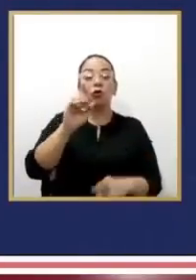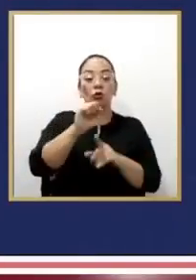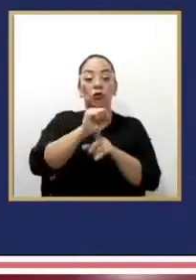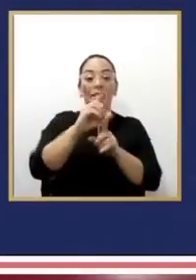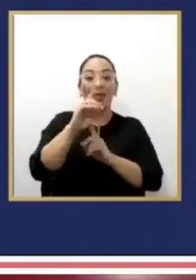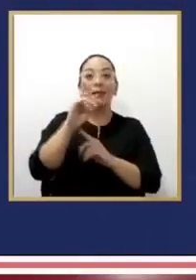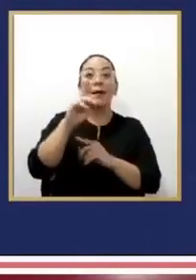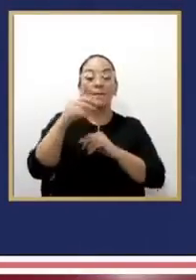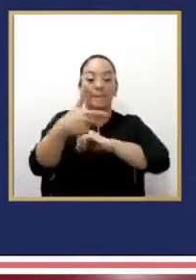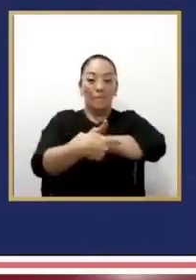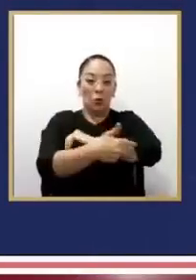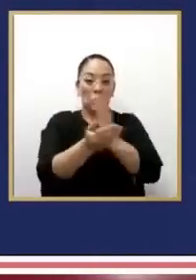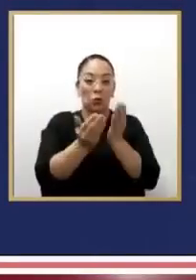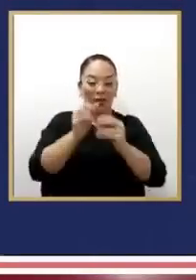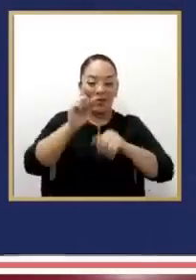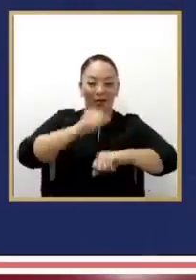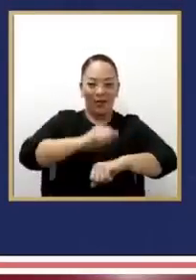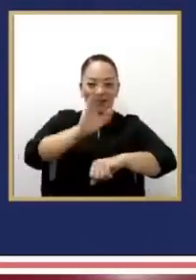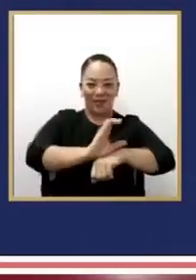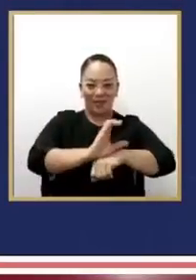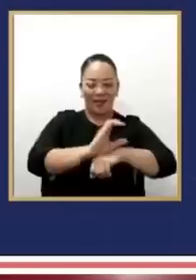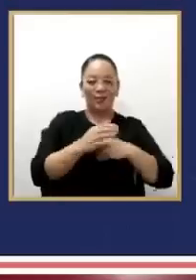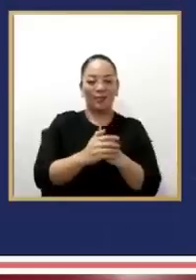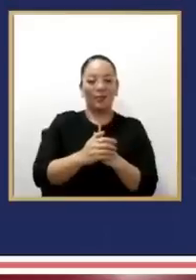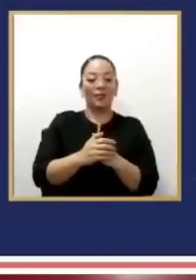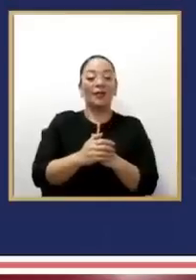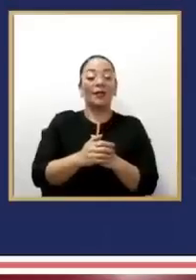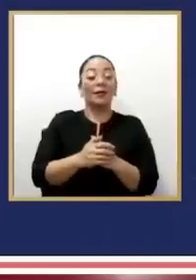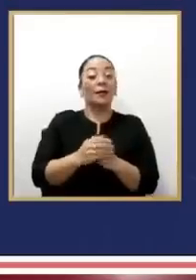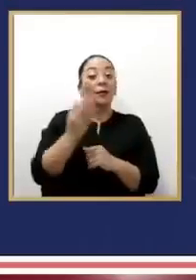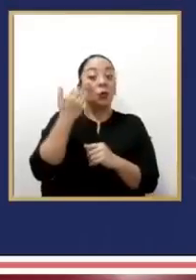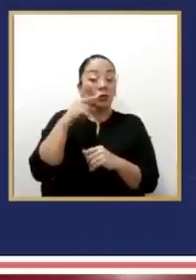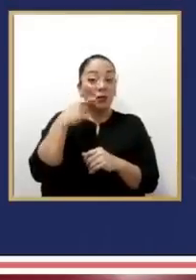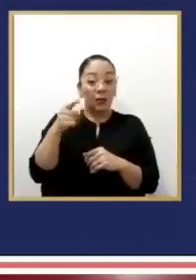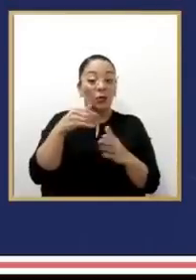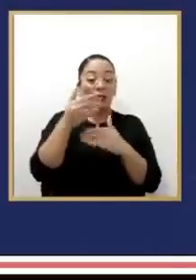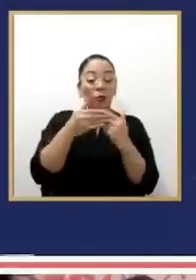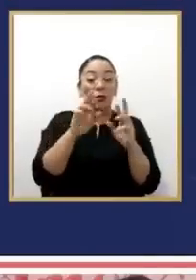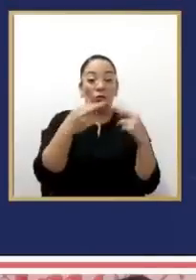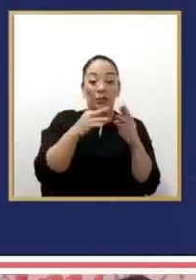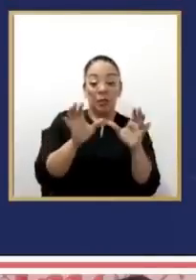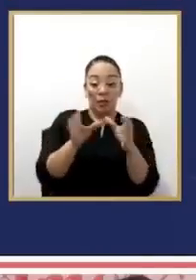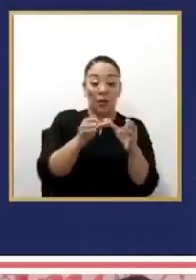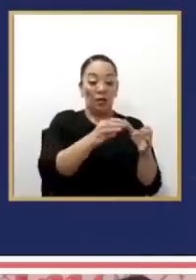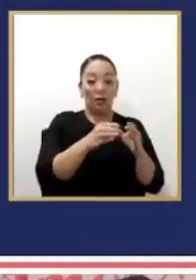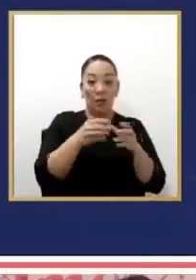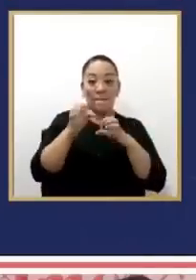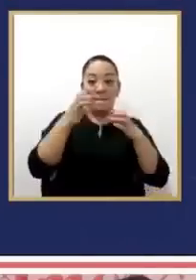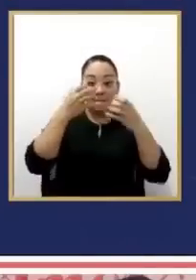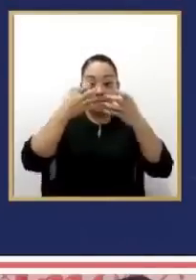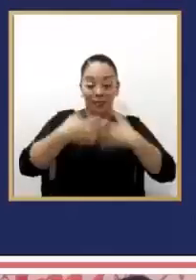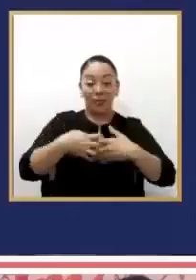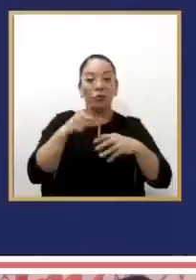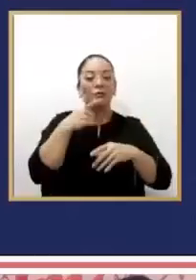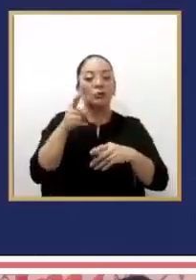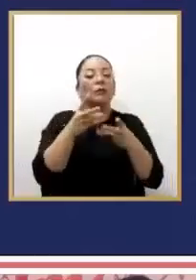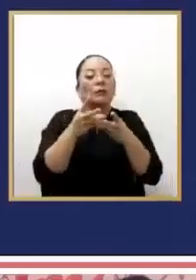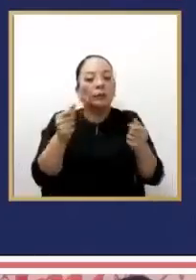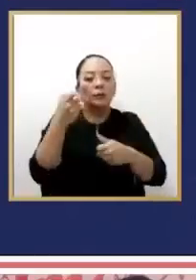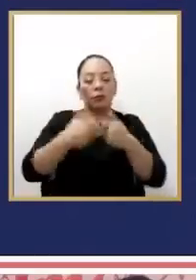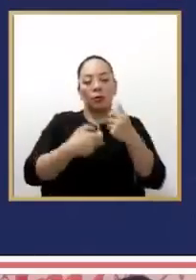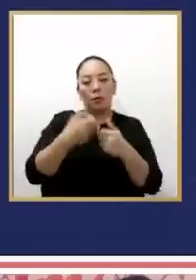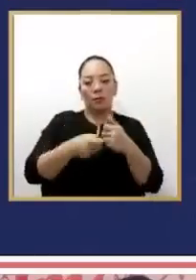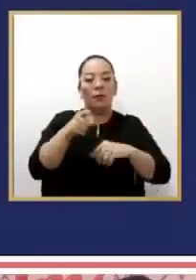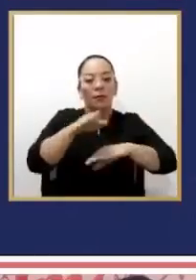Caldera. Porque usted dijo, después de reunirse con las cámaras empresariales, que había que resolver el problema de